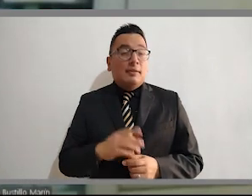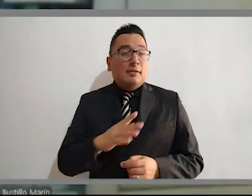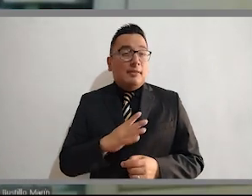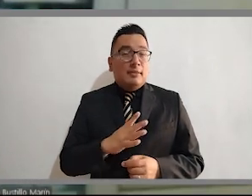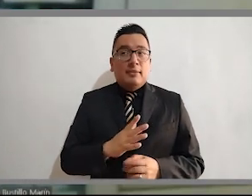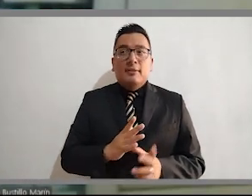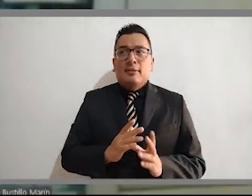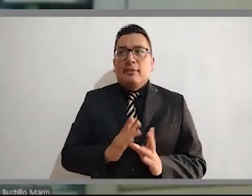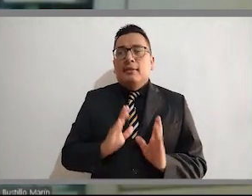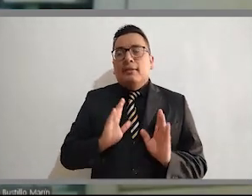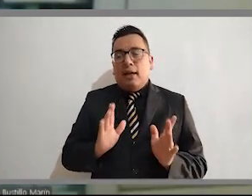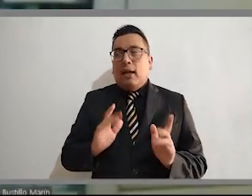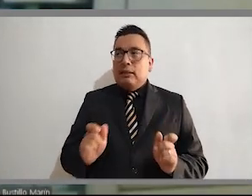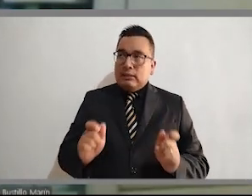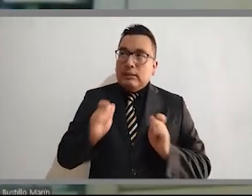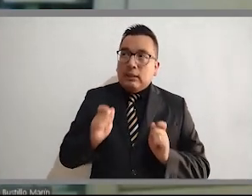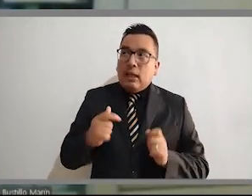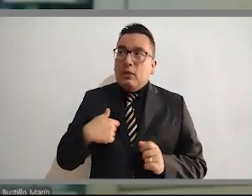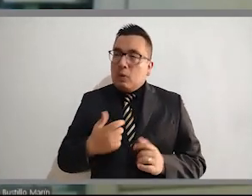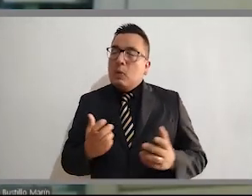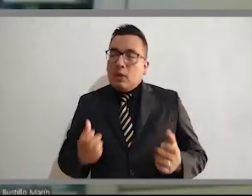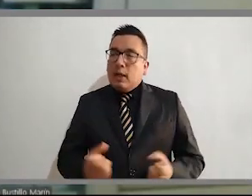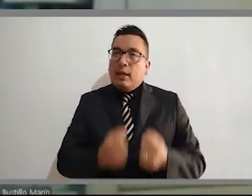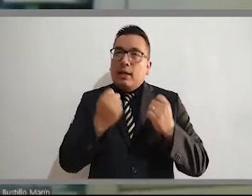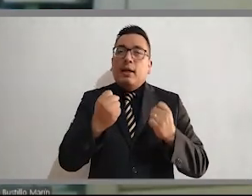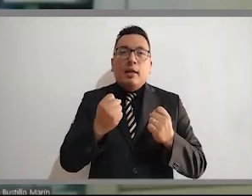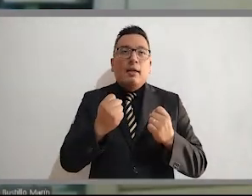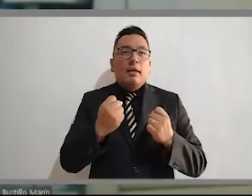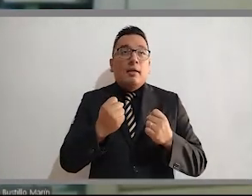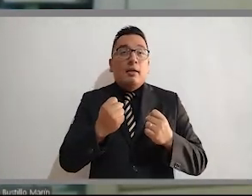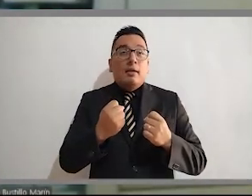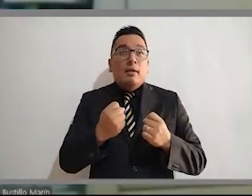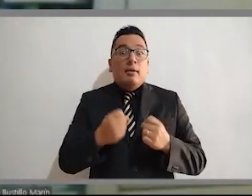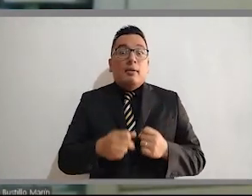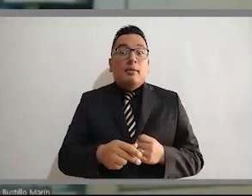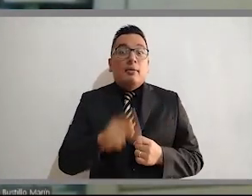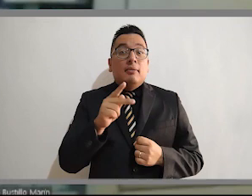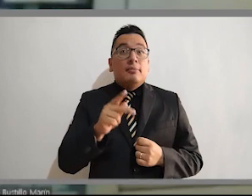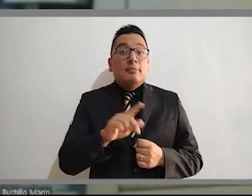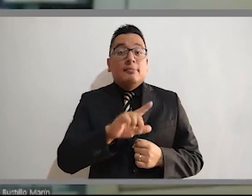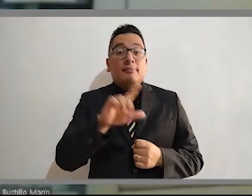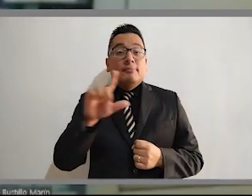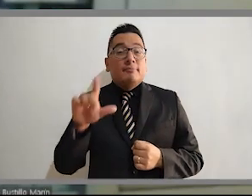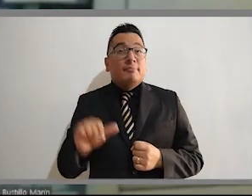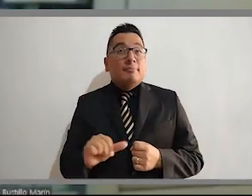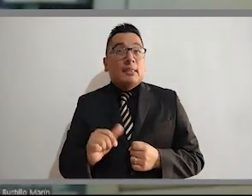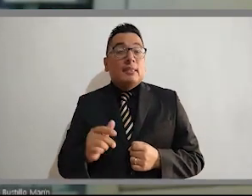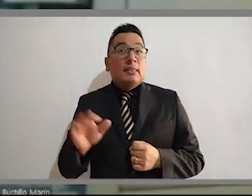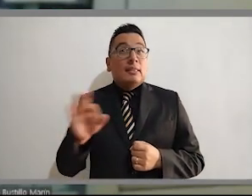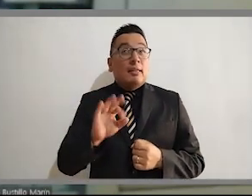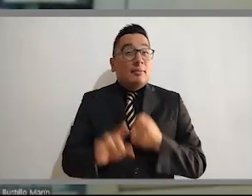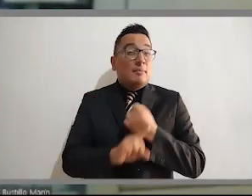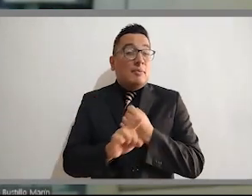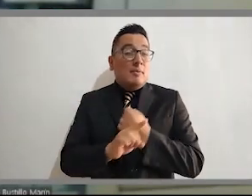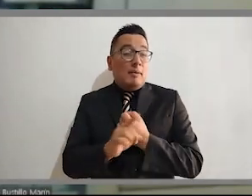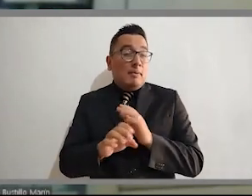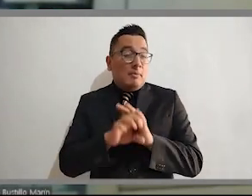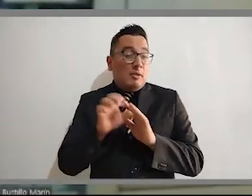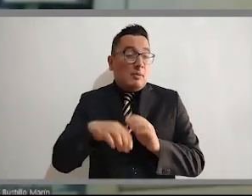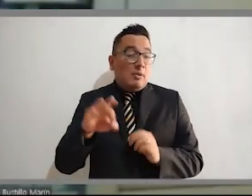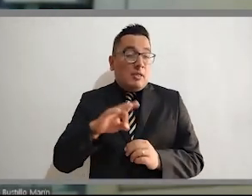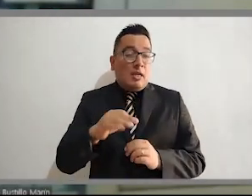hay violencia política contra las mujeres, sobre todo si tenemos a un presidente municipal y a una síndica municipal y a